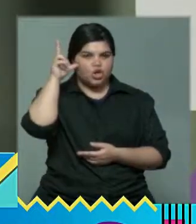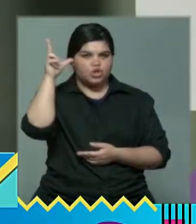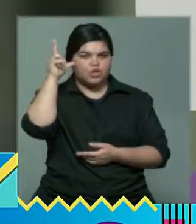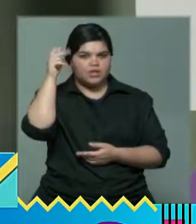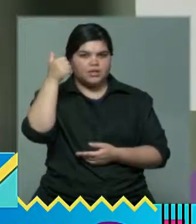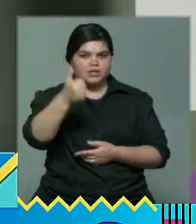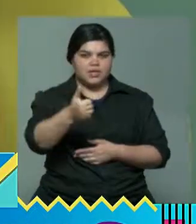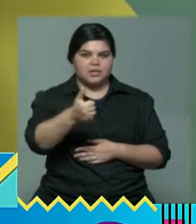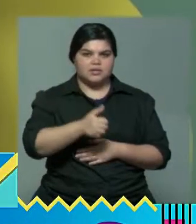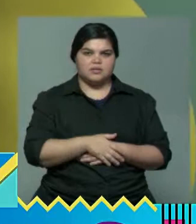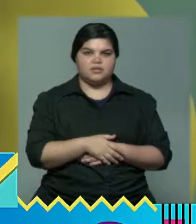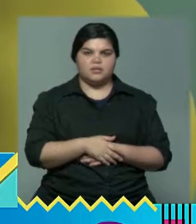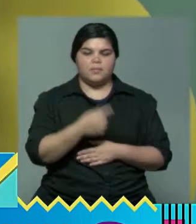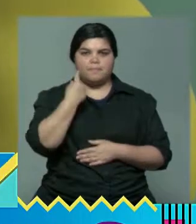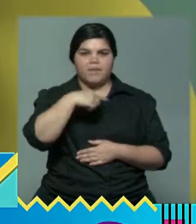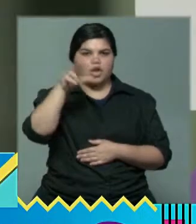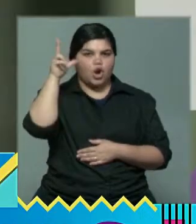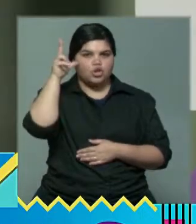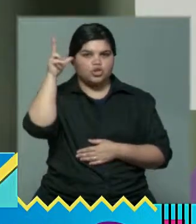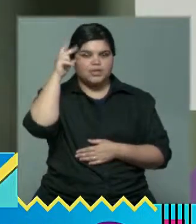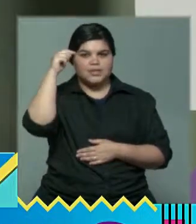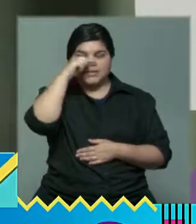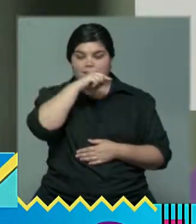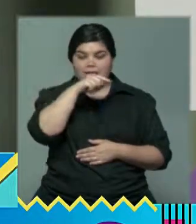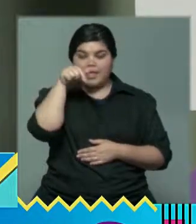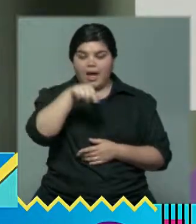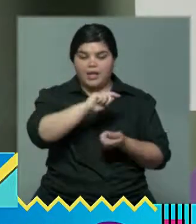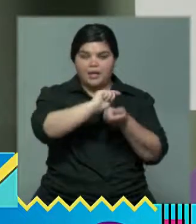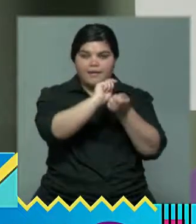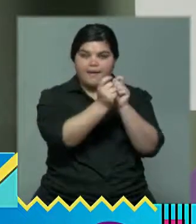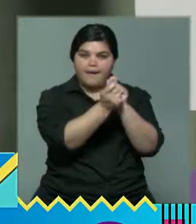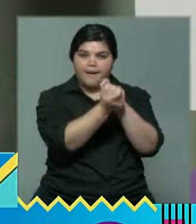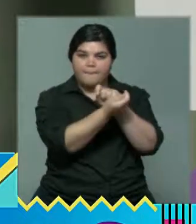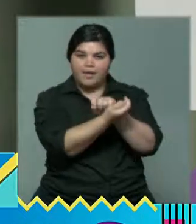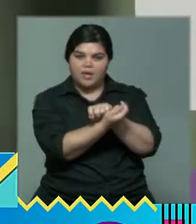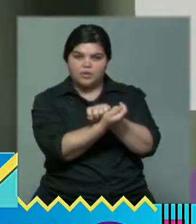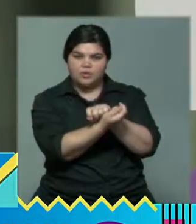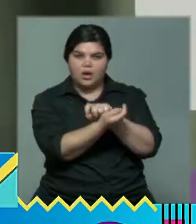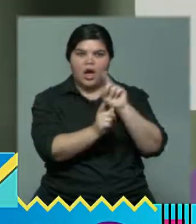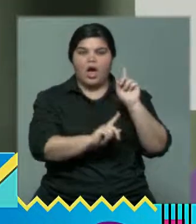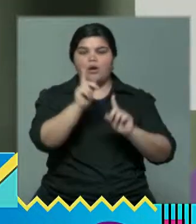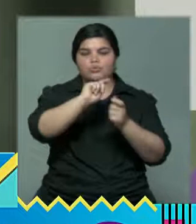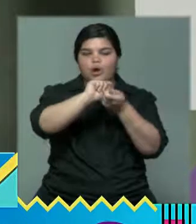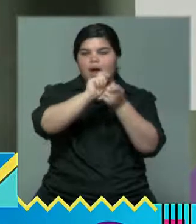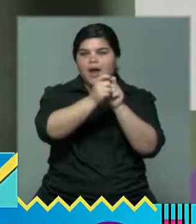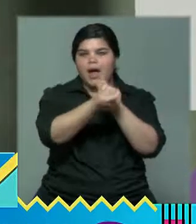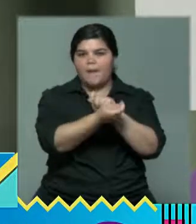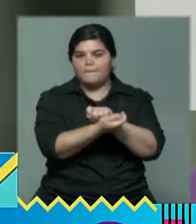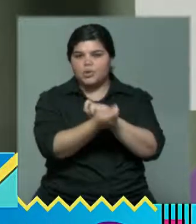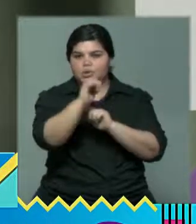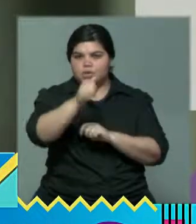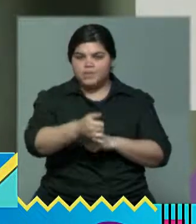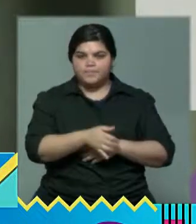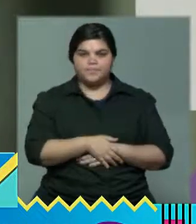1886 que entra en vigencia en el año 1887 y que a partir de ahí se fue reformando, se fue generando ciertas modificaciones, pero